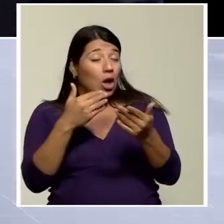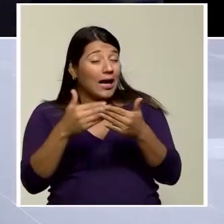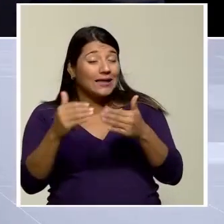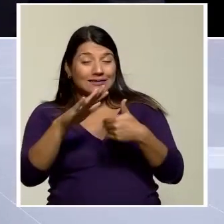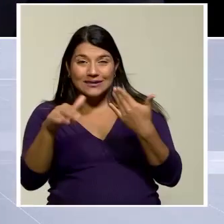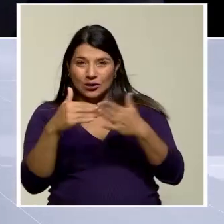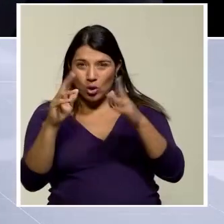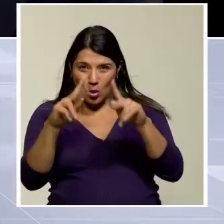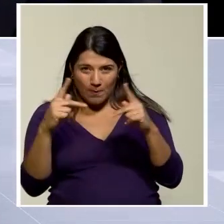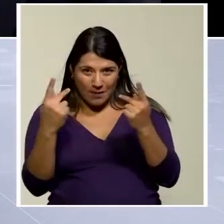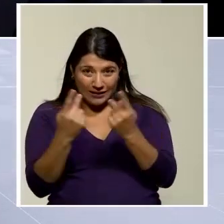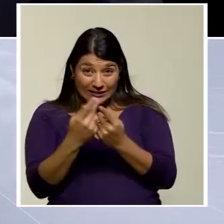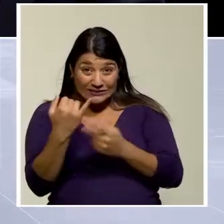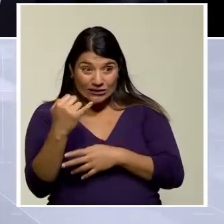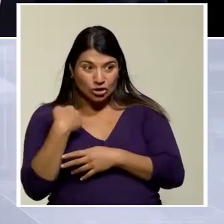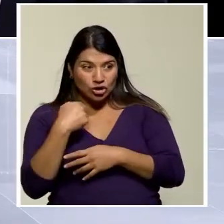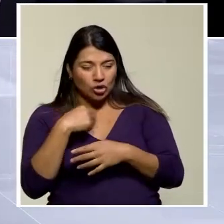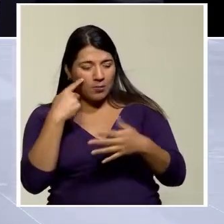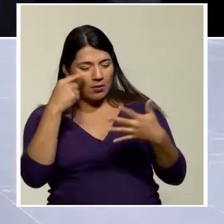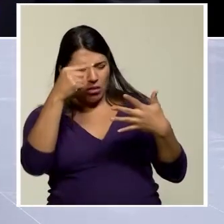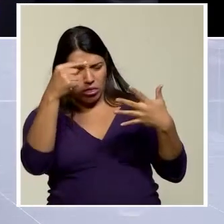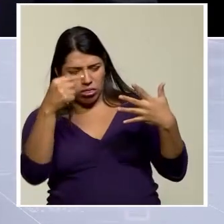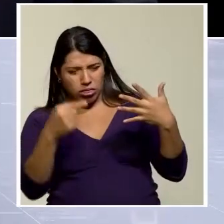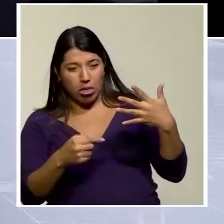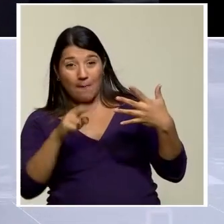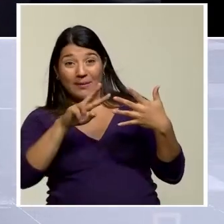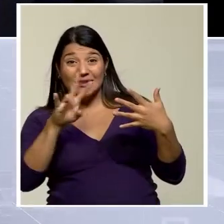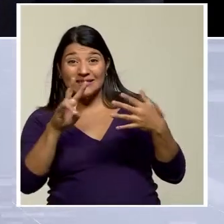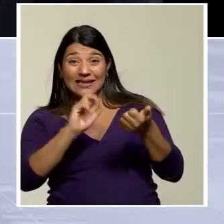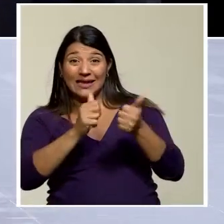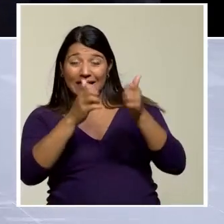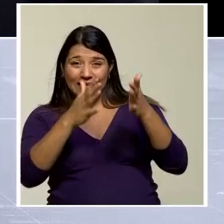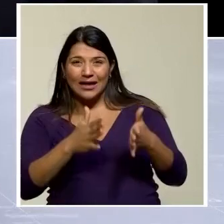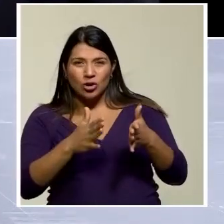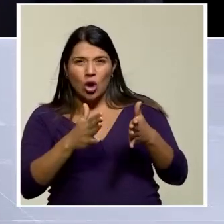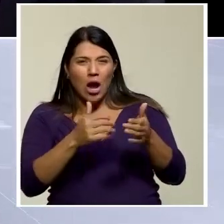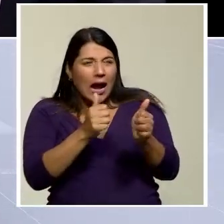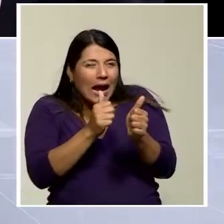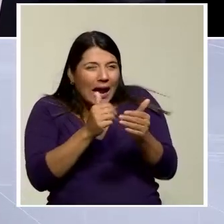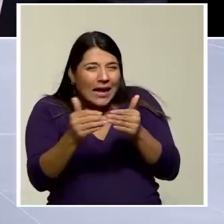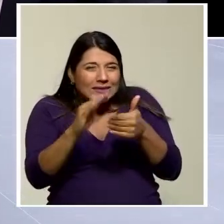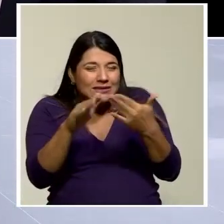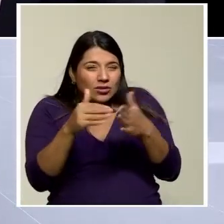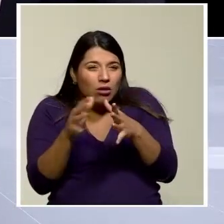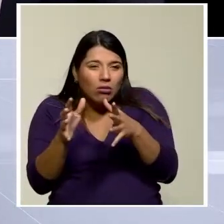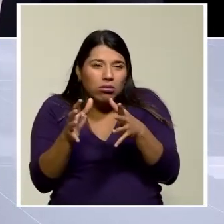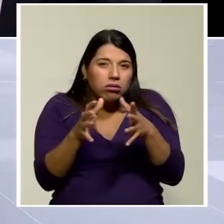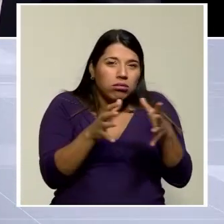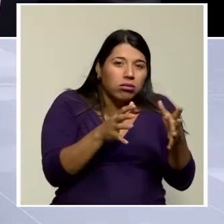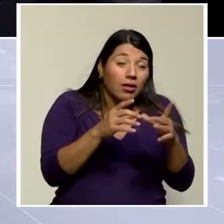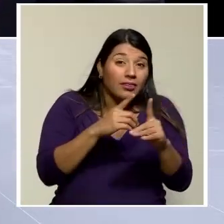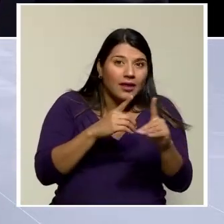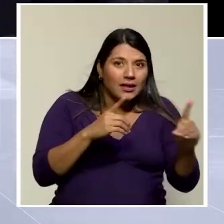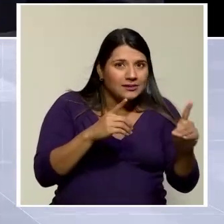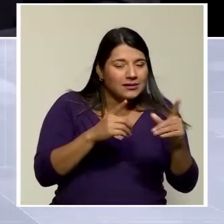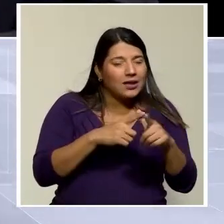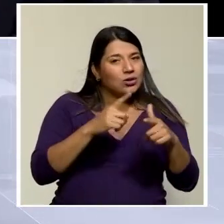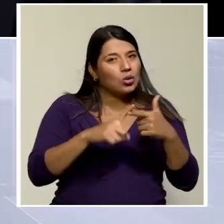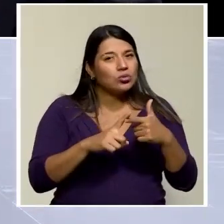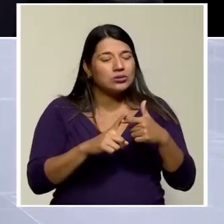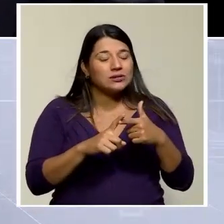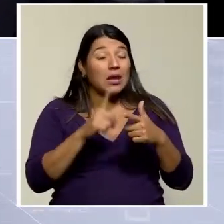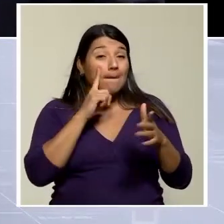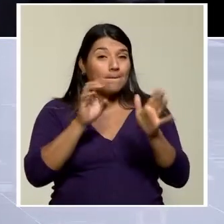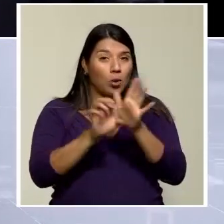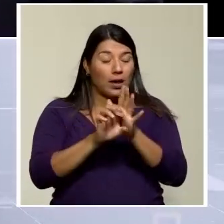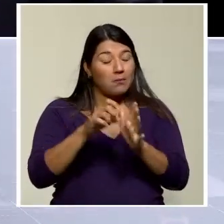si uno ve esa lista de 27 candidatos, se han corrido hacia la derecha. Se han corrido hacia la derecha. Y entonces, por